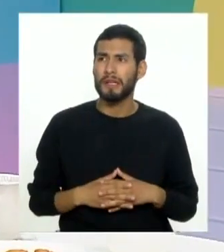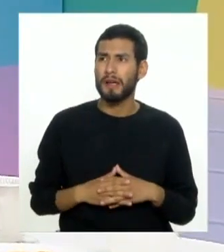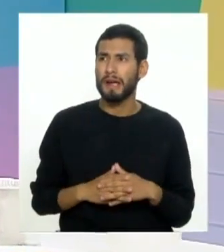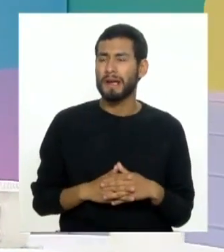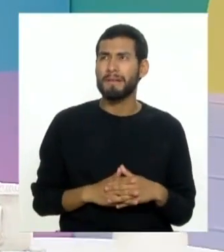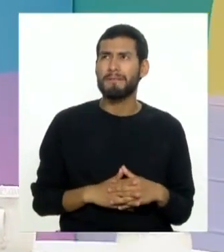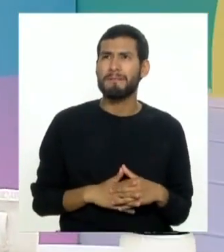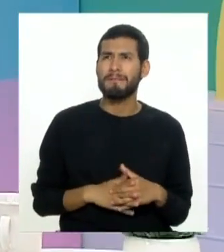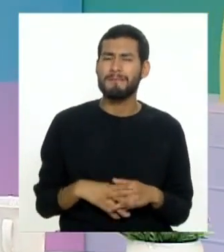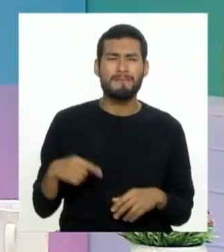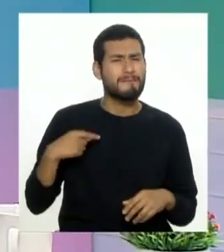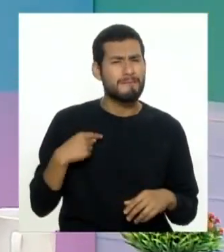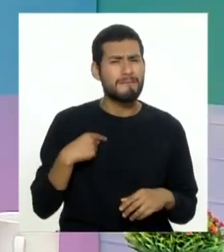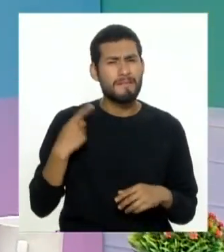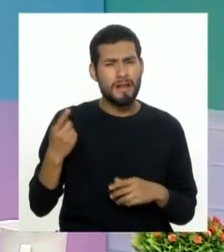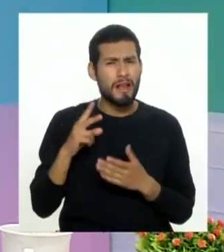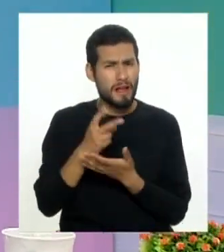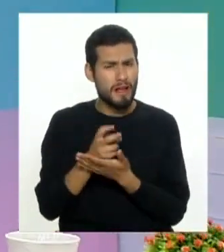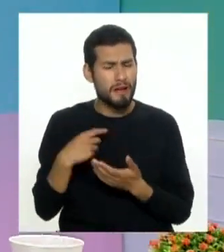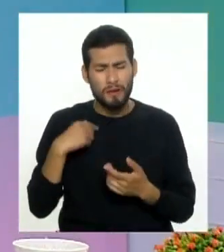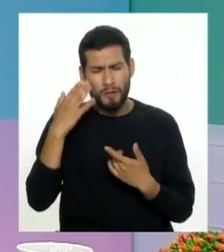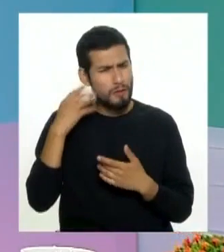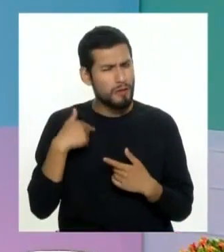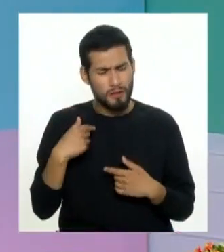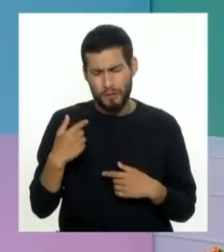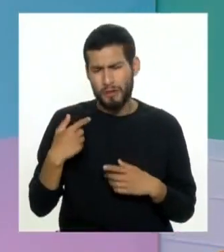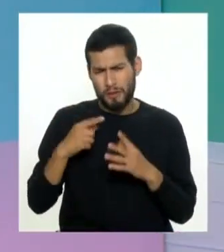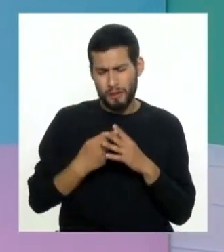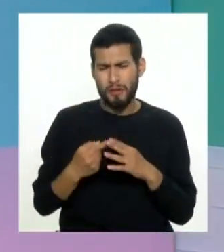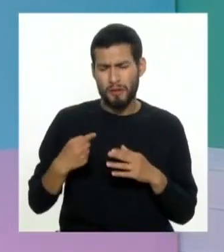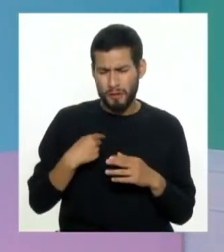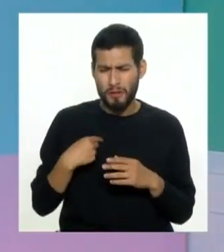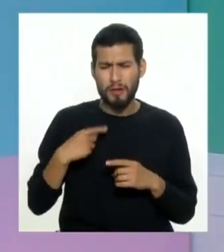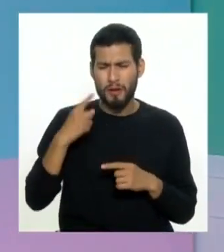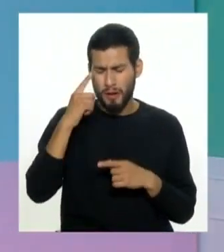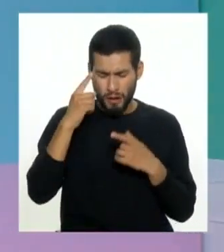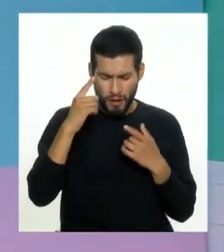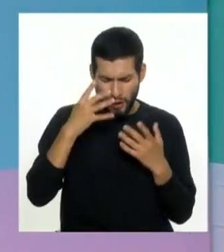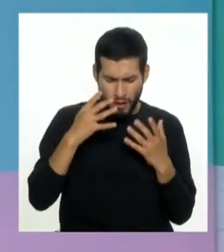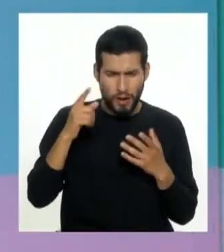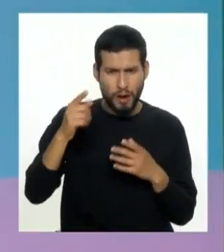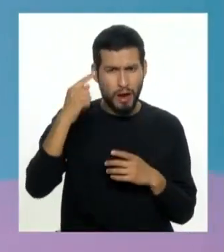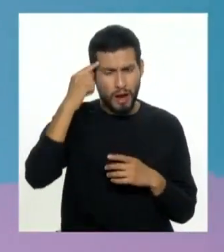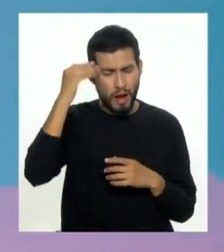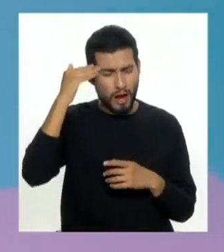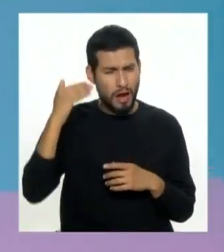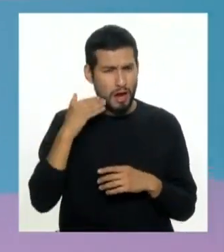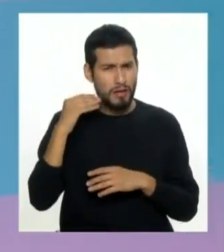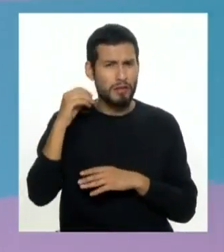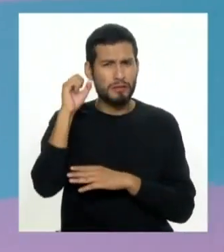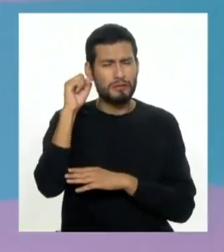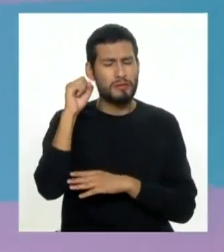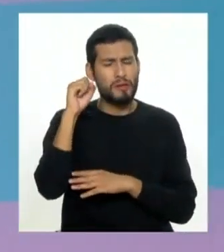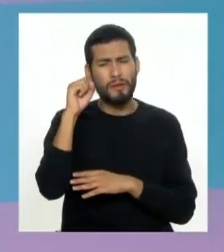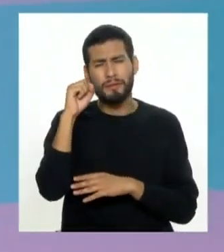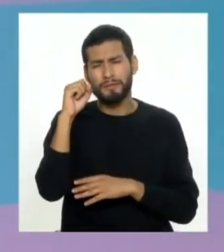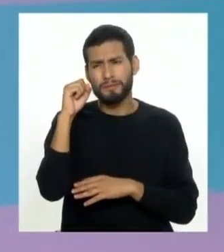sufre de, parece de epilepsia, doctor, porque su piecito estira y se encoge y a veces su cabecita